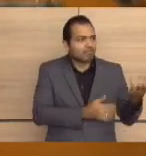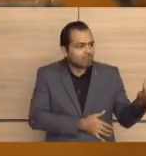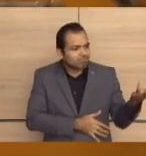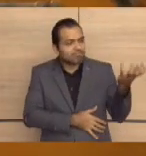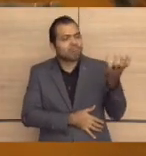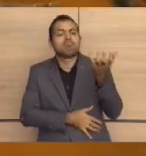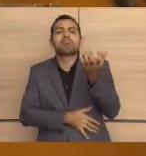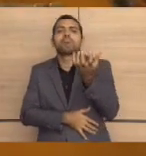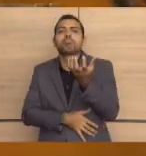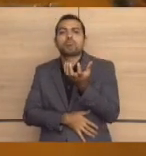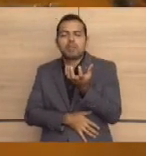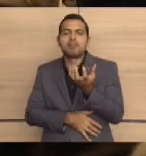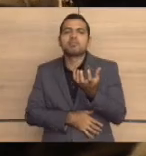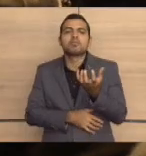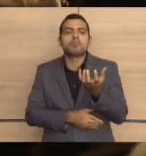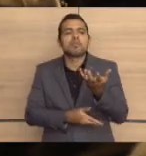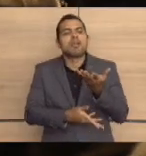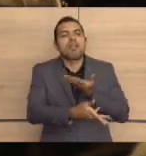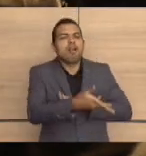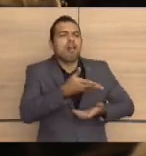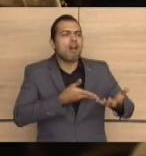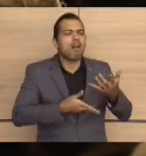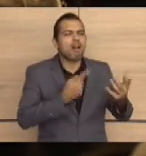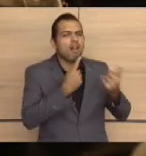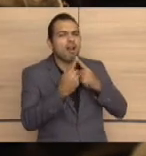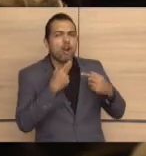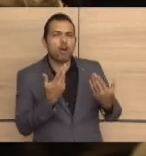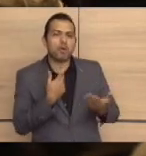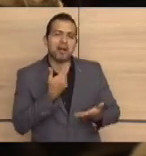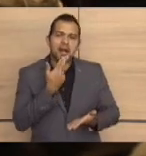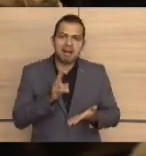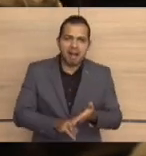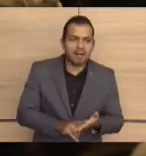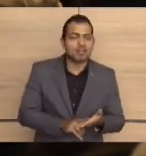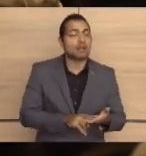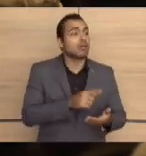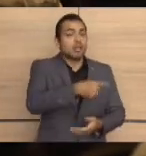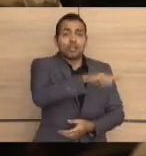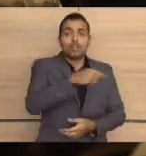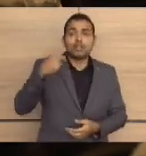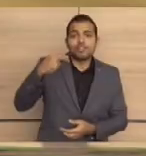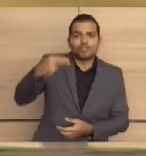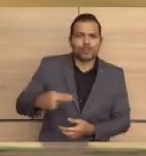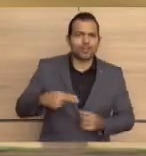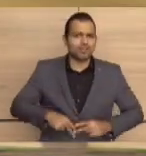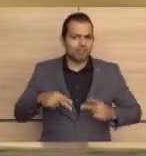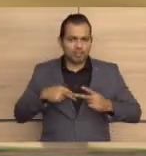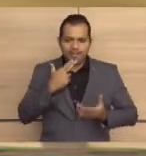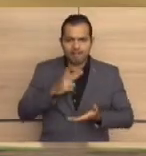historias de vida, donde pudimos conocer uno a uno qué personas tenemos en nuestra aula de